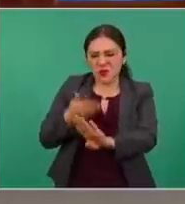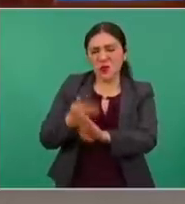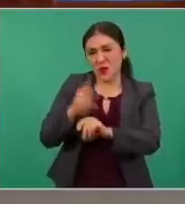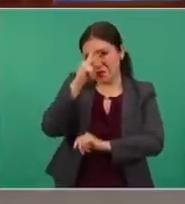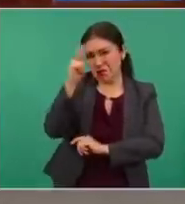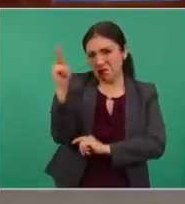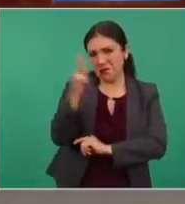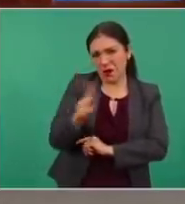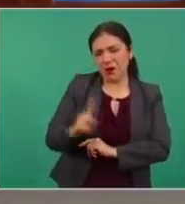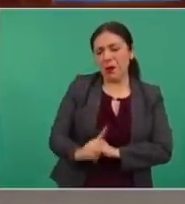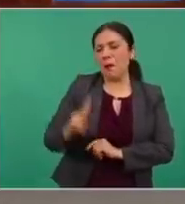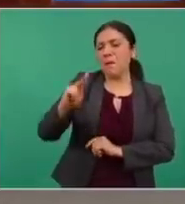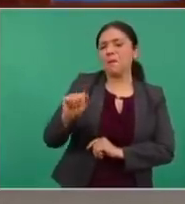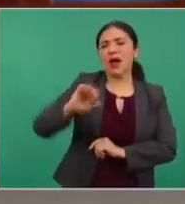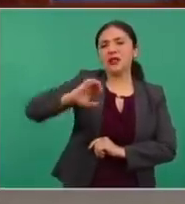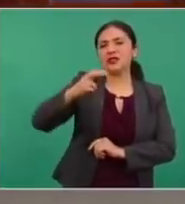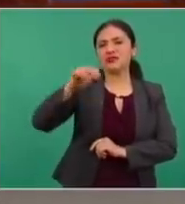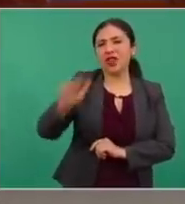pachá,